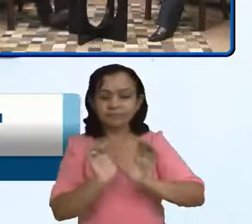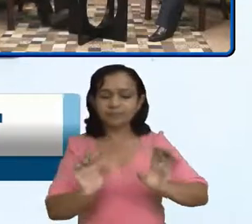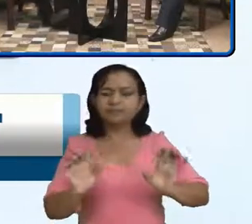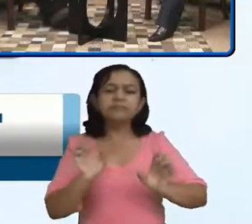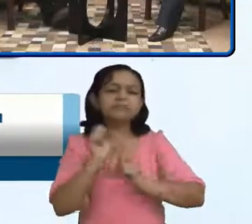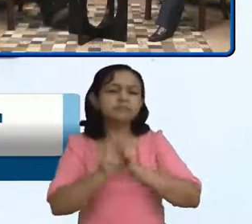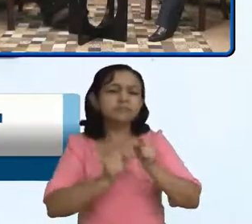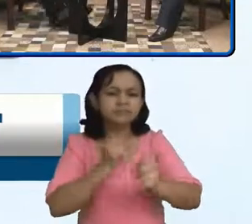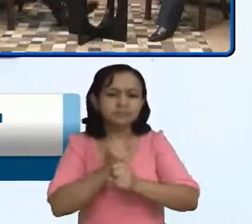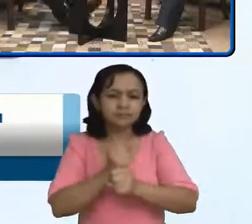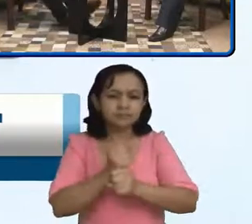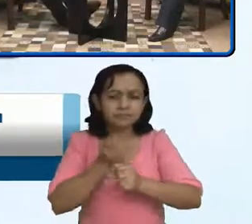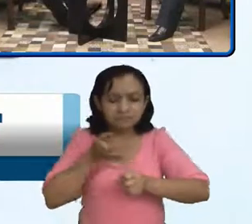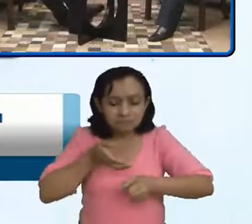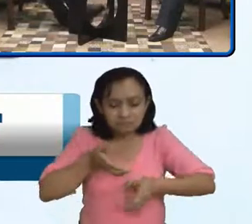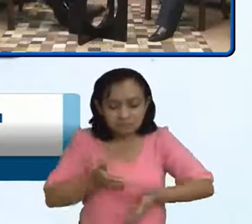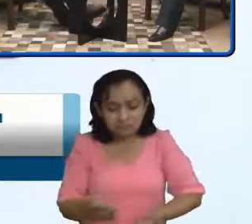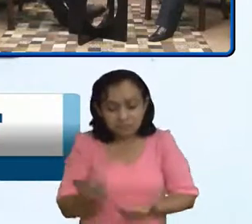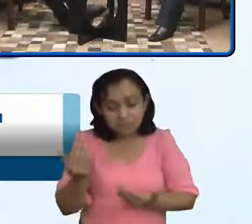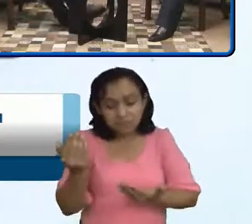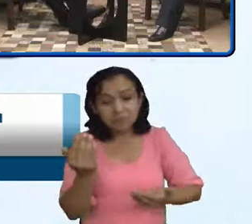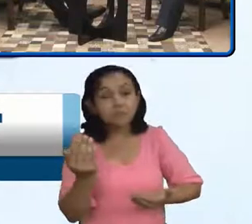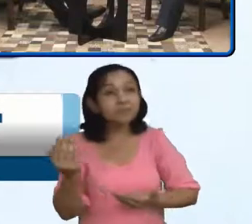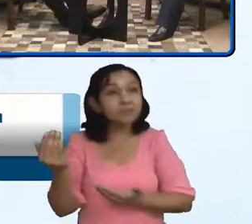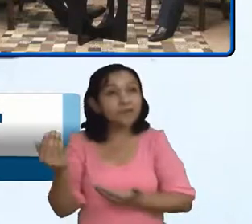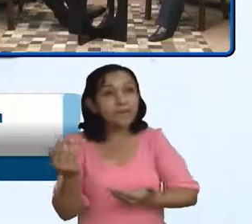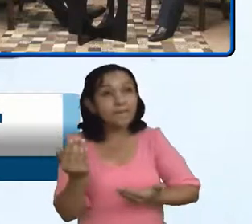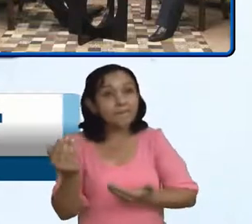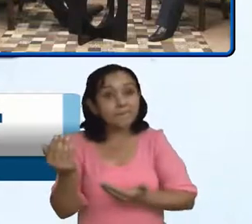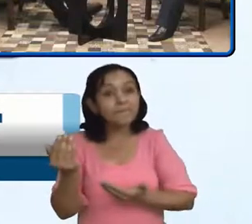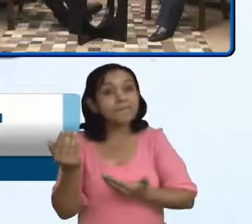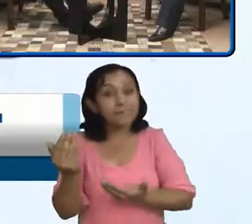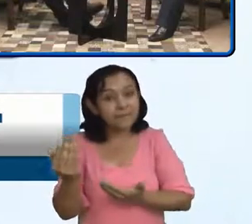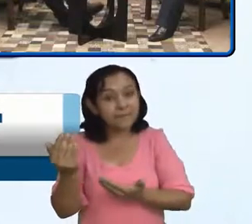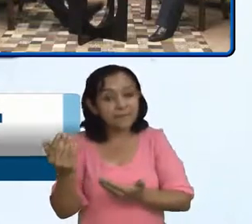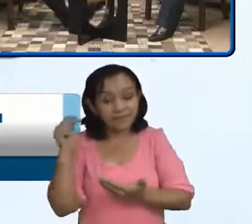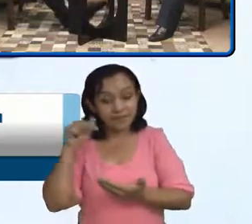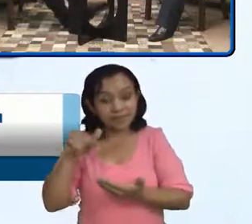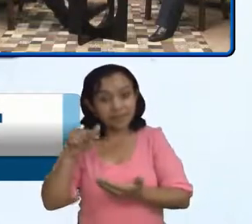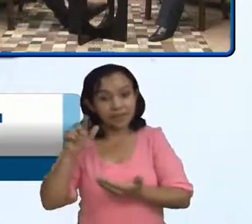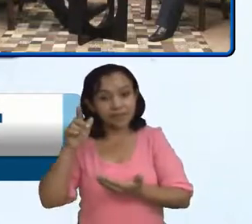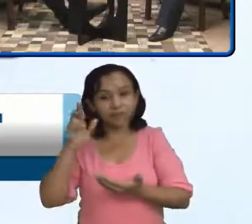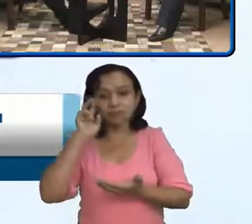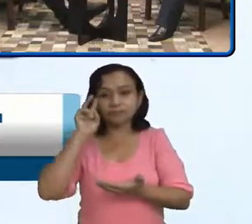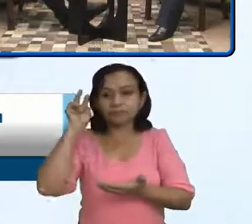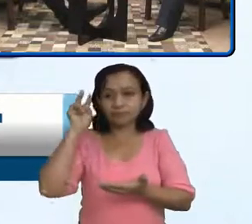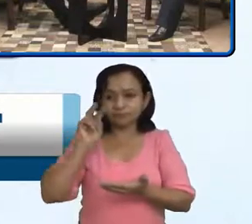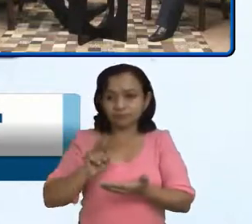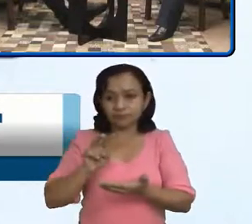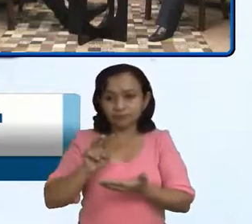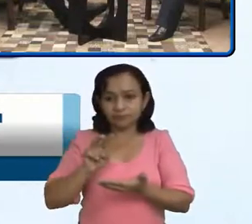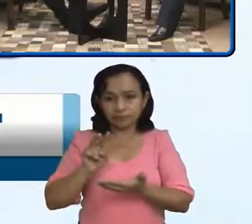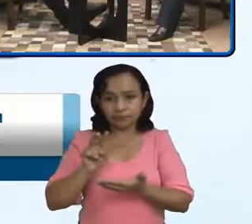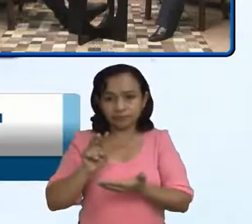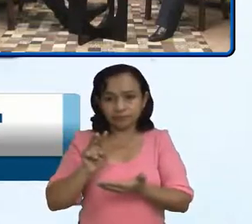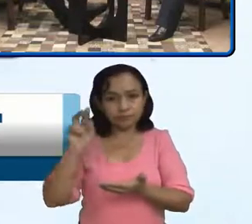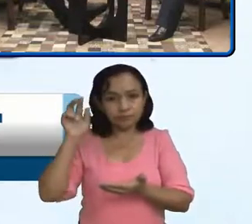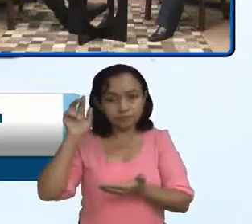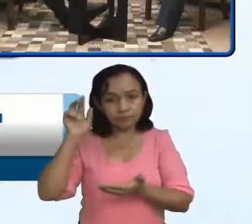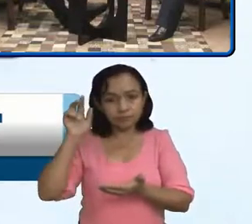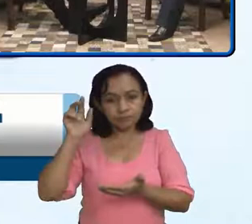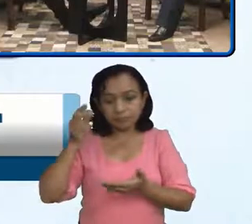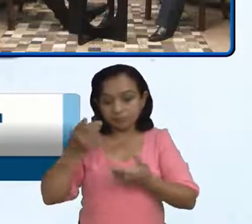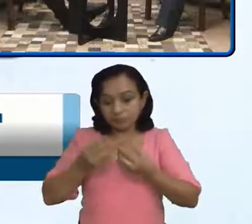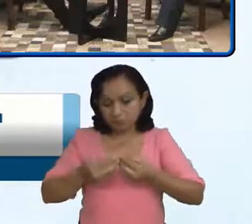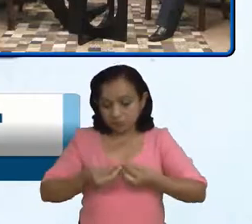ejemplo? Al nacimiento. A niños, ¿verdad?, que acaban de nacer. Que acaban de nacer porque vos miras, por ejemplo, que hay una ureterohidronefrosis,